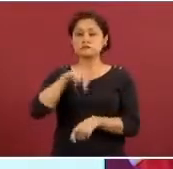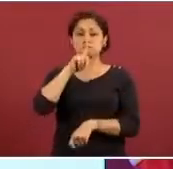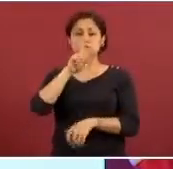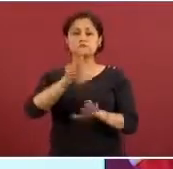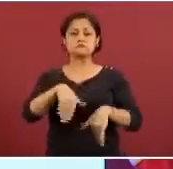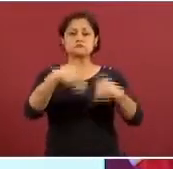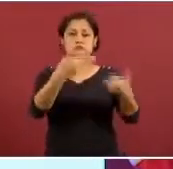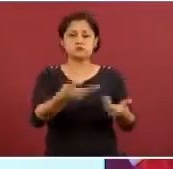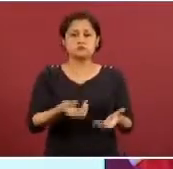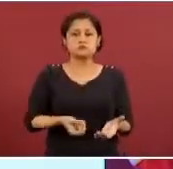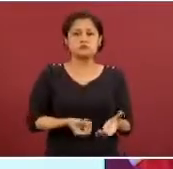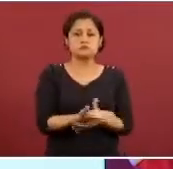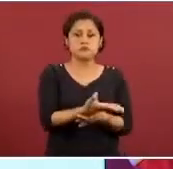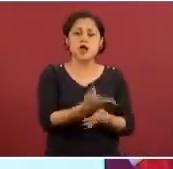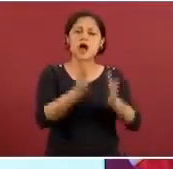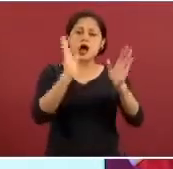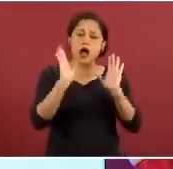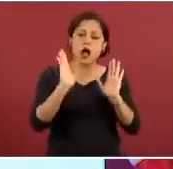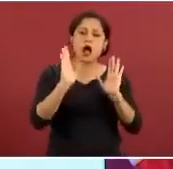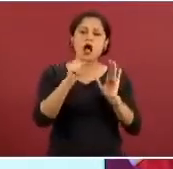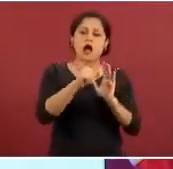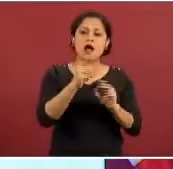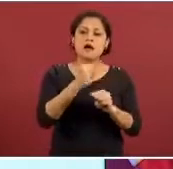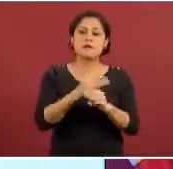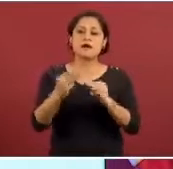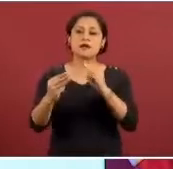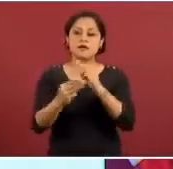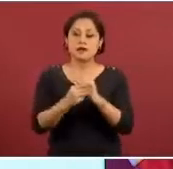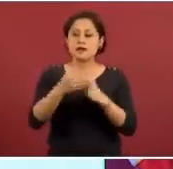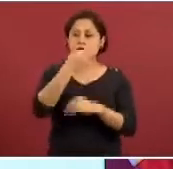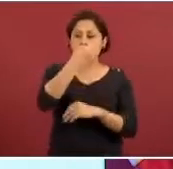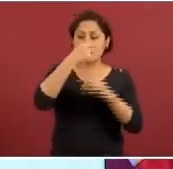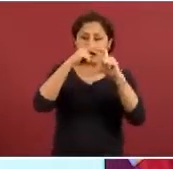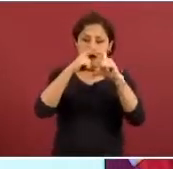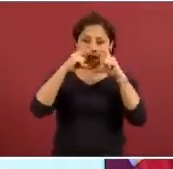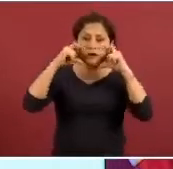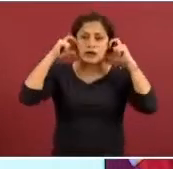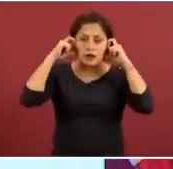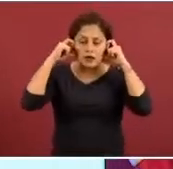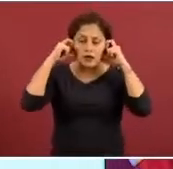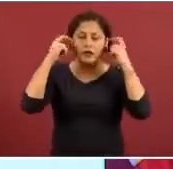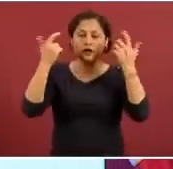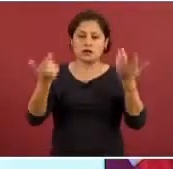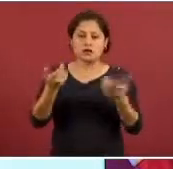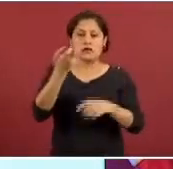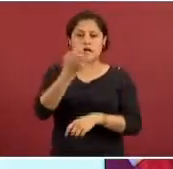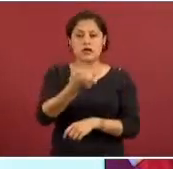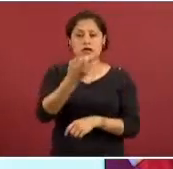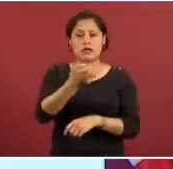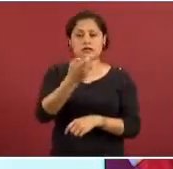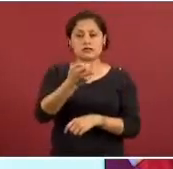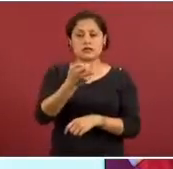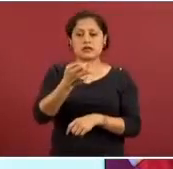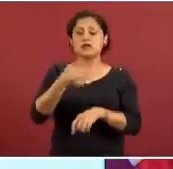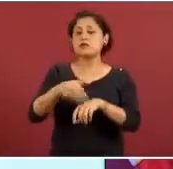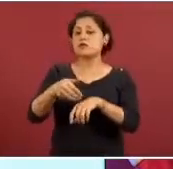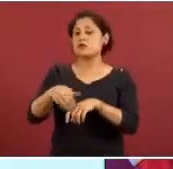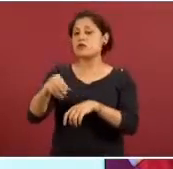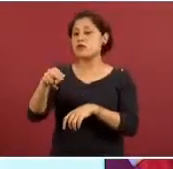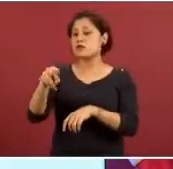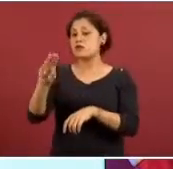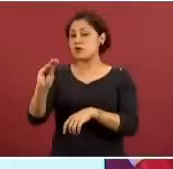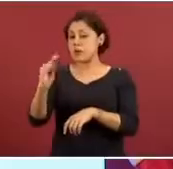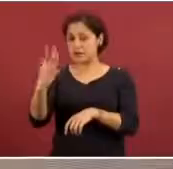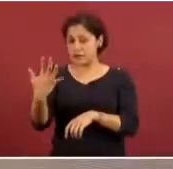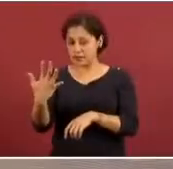cercanos, o el personal de salud, en el caso del cubrebocas de alta eficiencia, las mascarillas N95, solo el personal